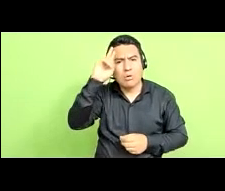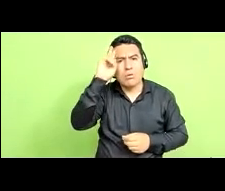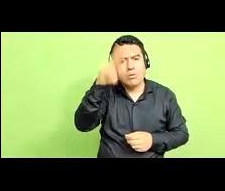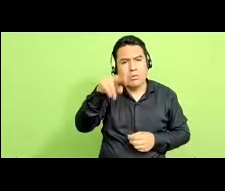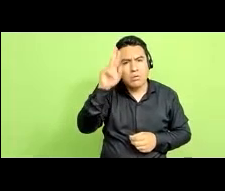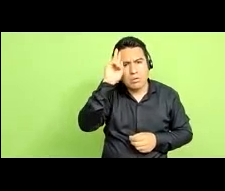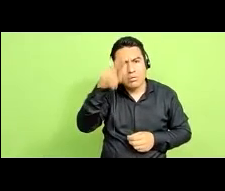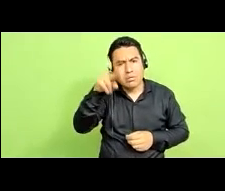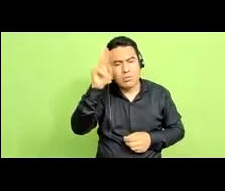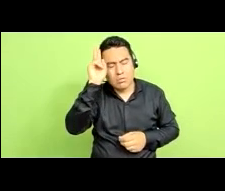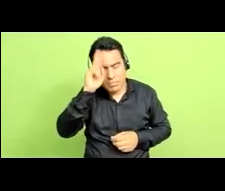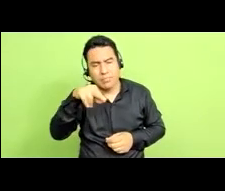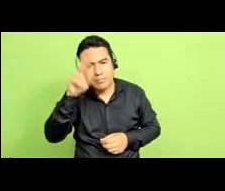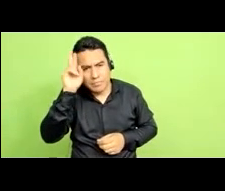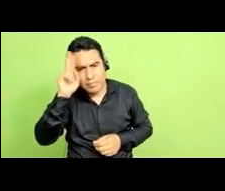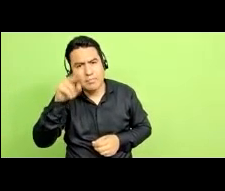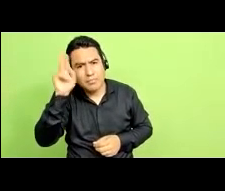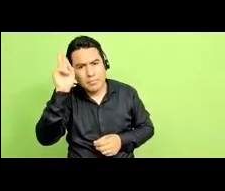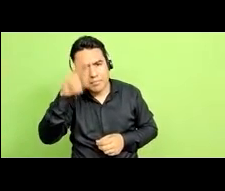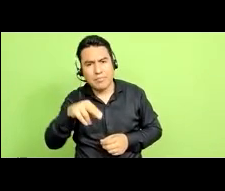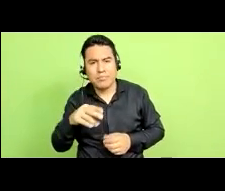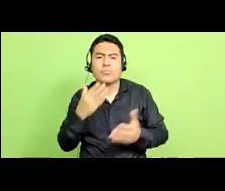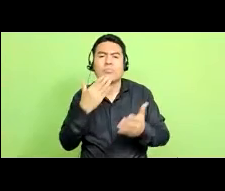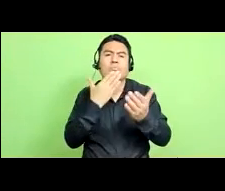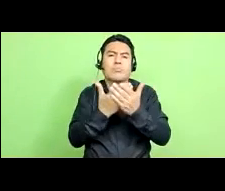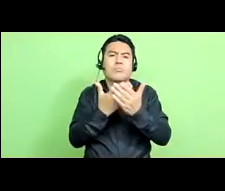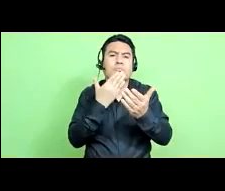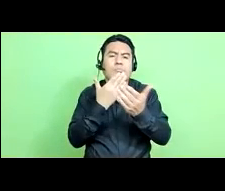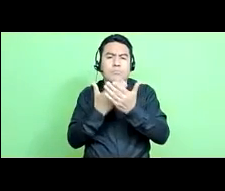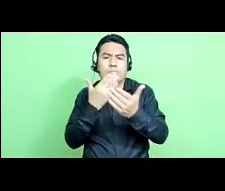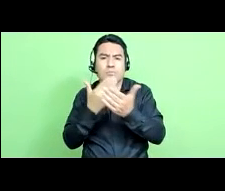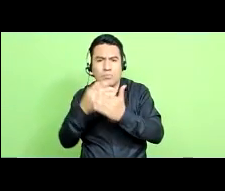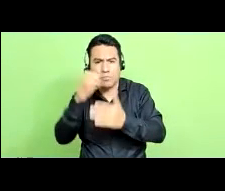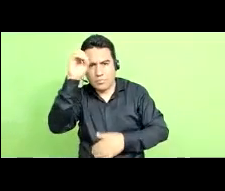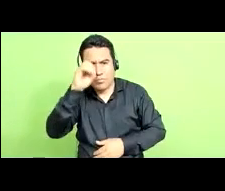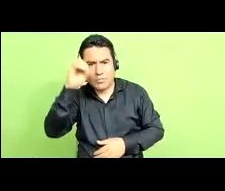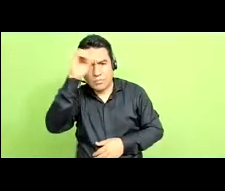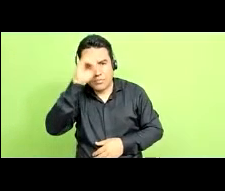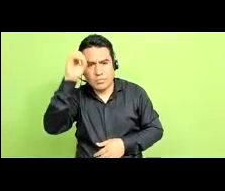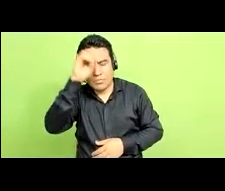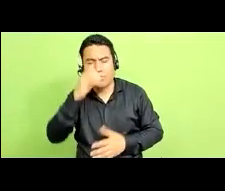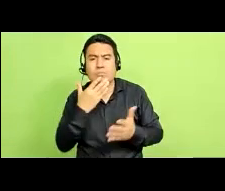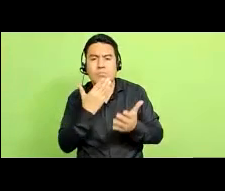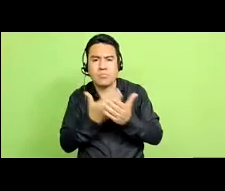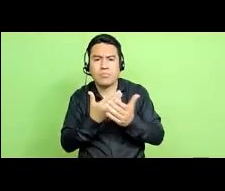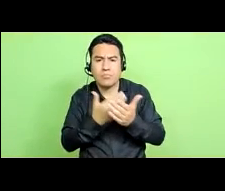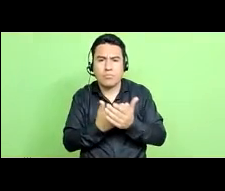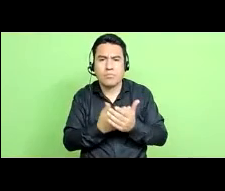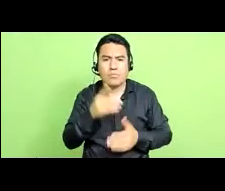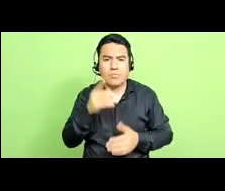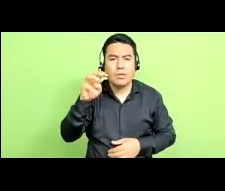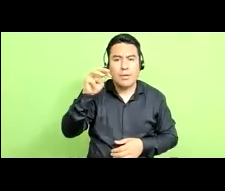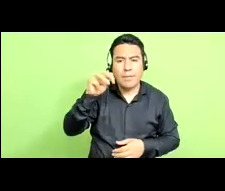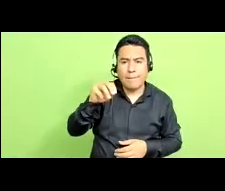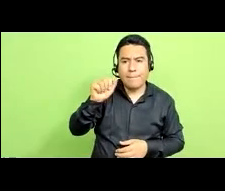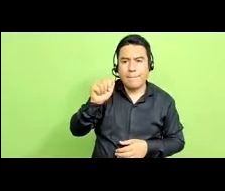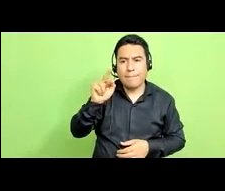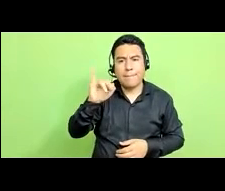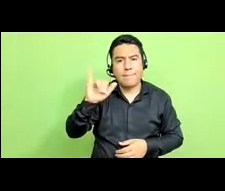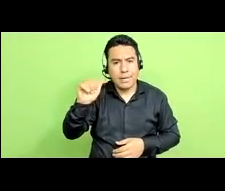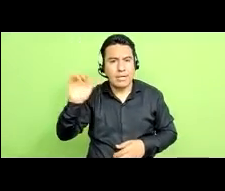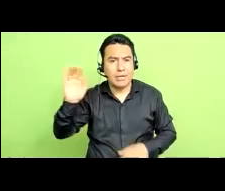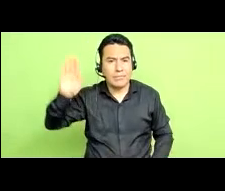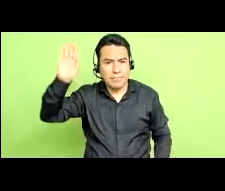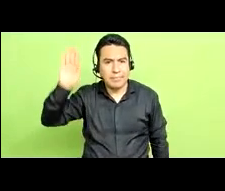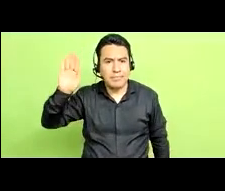totalmente acuerdo muchas gracias a su participación este bravo maría bravo está echando la mano le